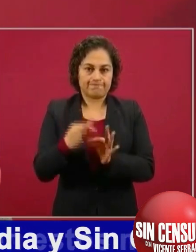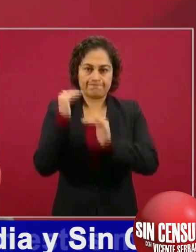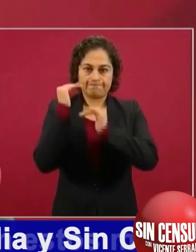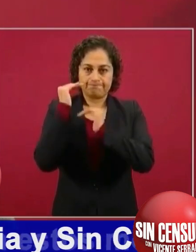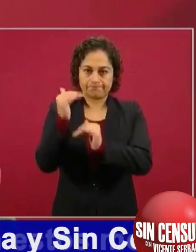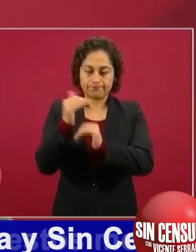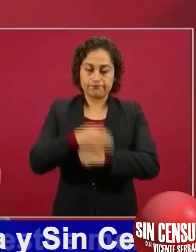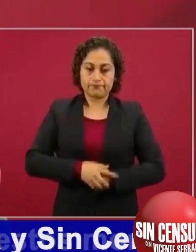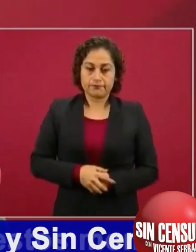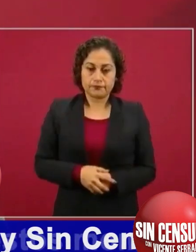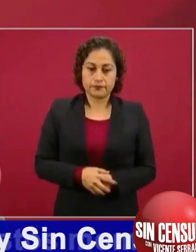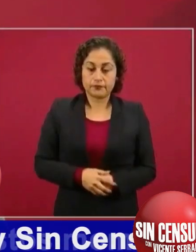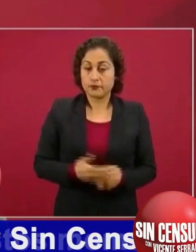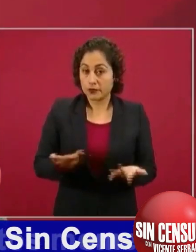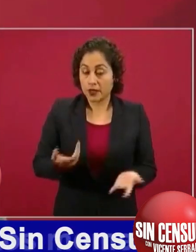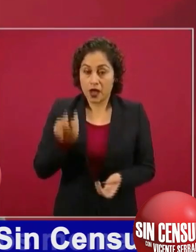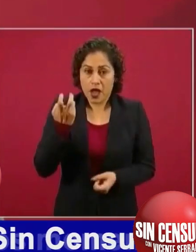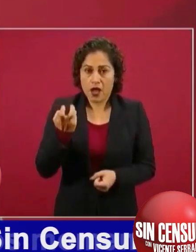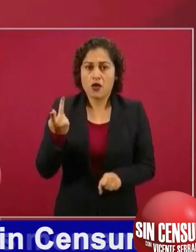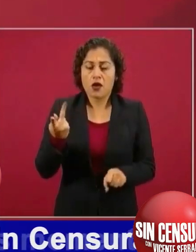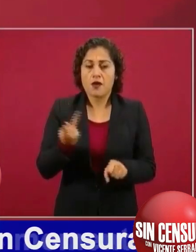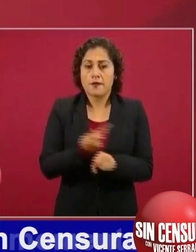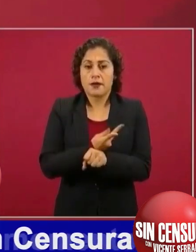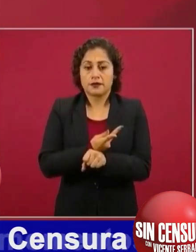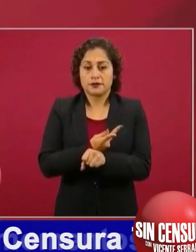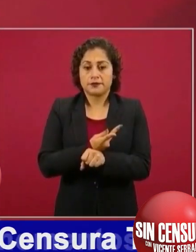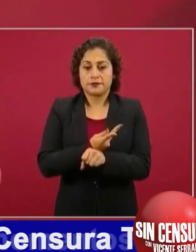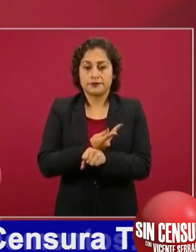Esto significó